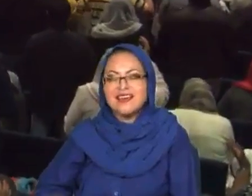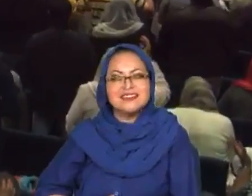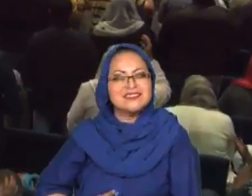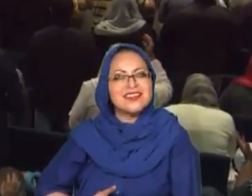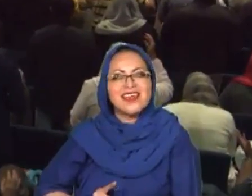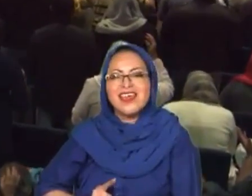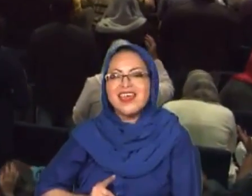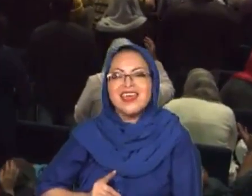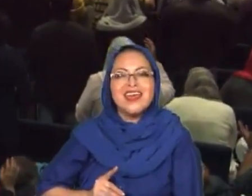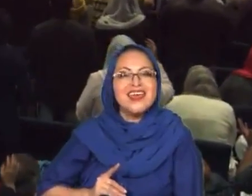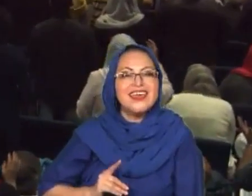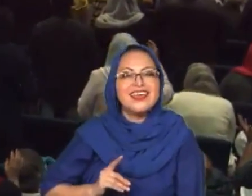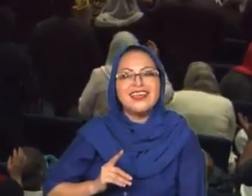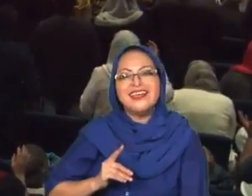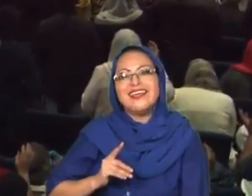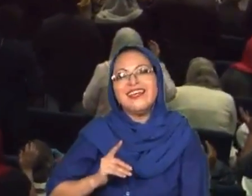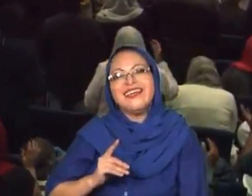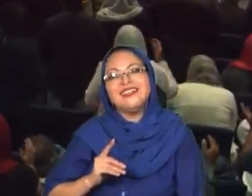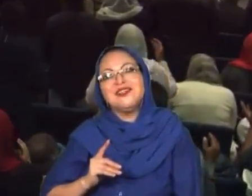eres